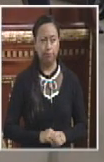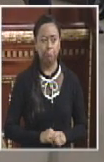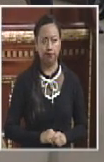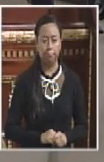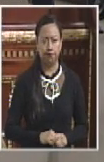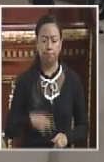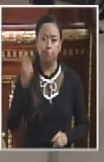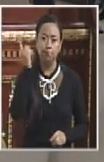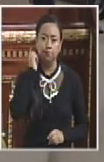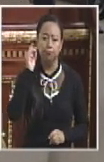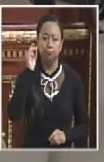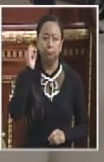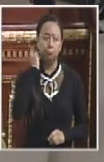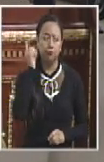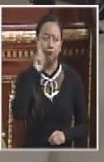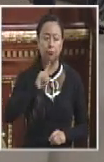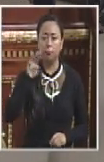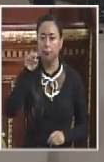Diputada Guadalupe Morales.